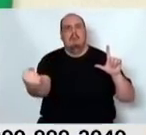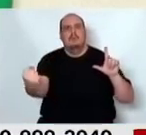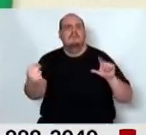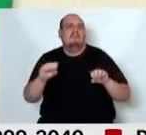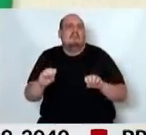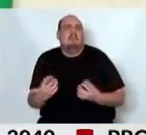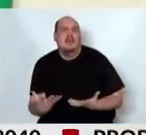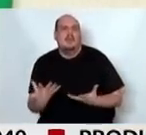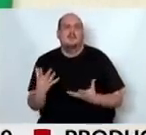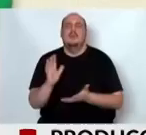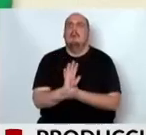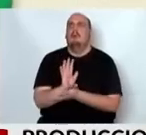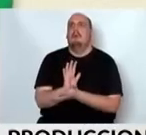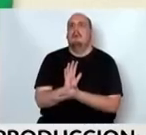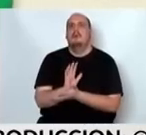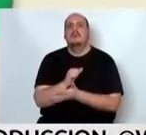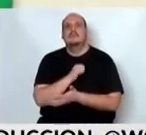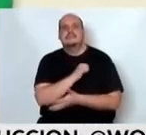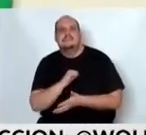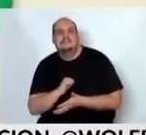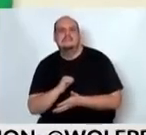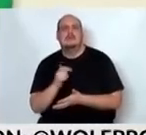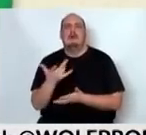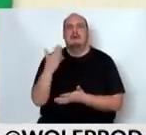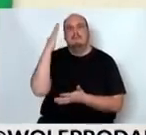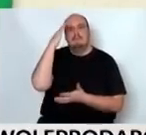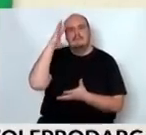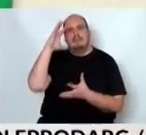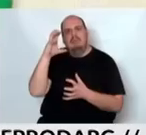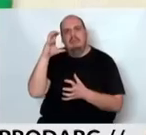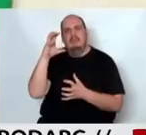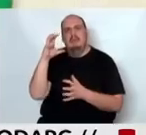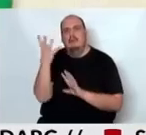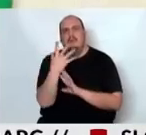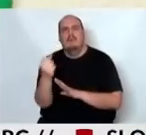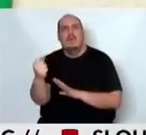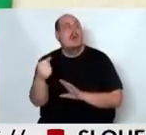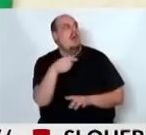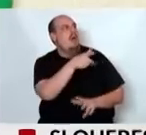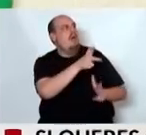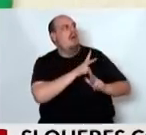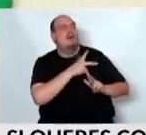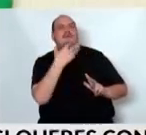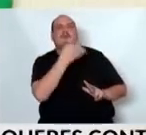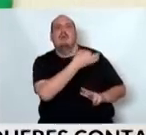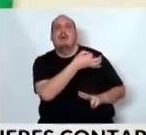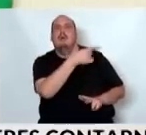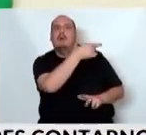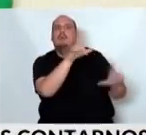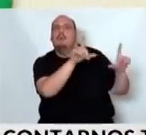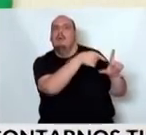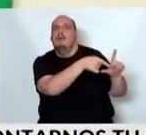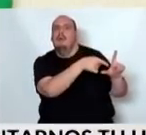indefensión o de fragilidad emocional o mental y lo toma como verdad absoluta. Lo que sí sabemos